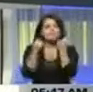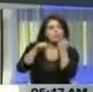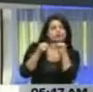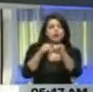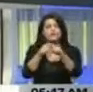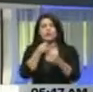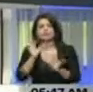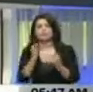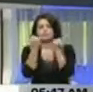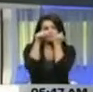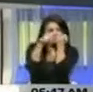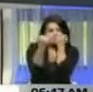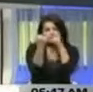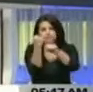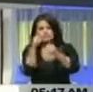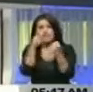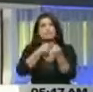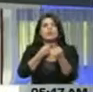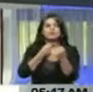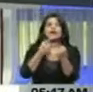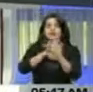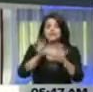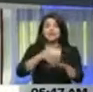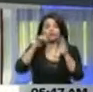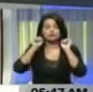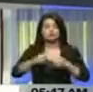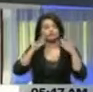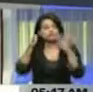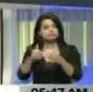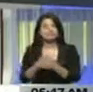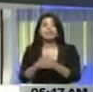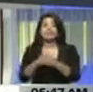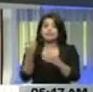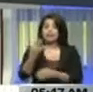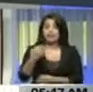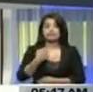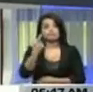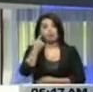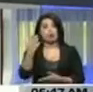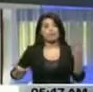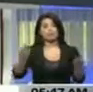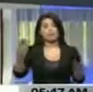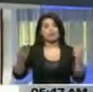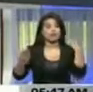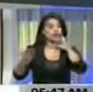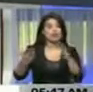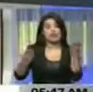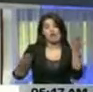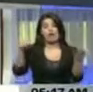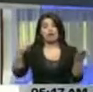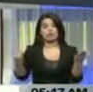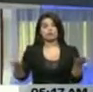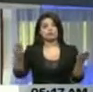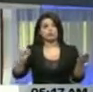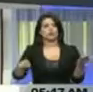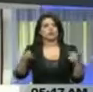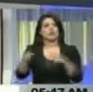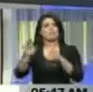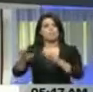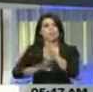querer representar a la patria, y lo hizo de lo más grande. Es una enorme diferencia, y gracias a esa inversión en caciques de Venezuela, en el